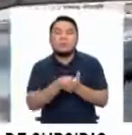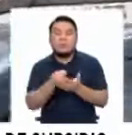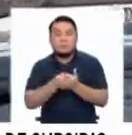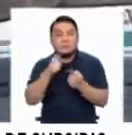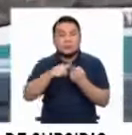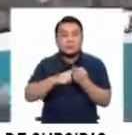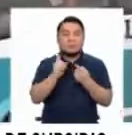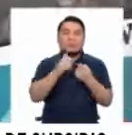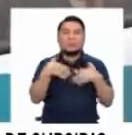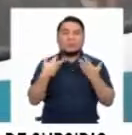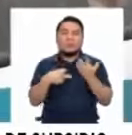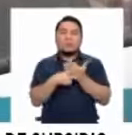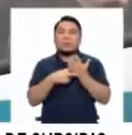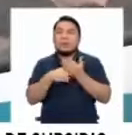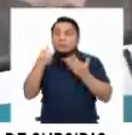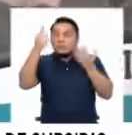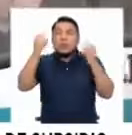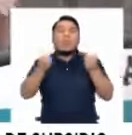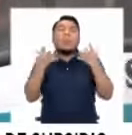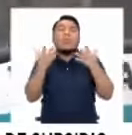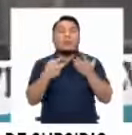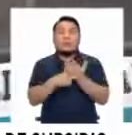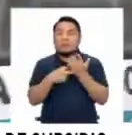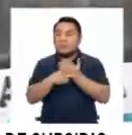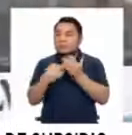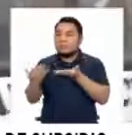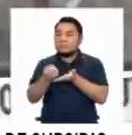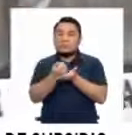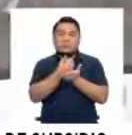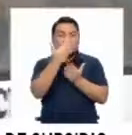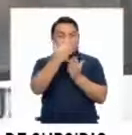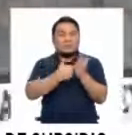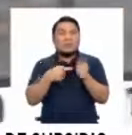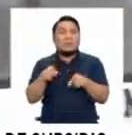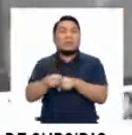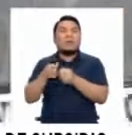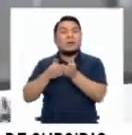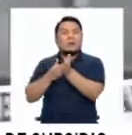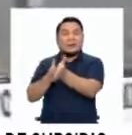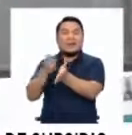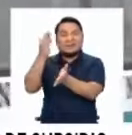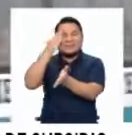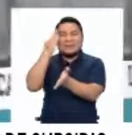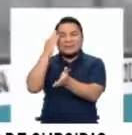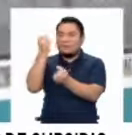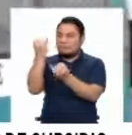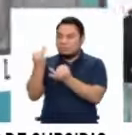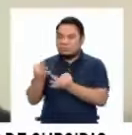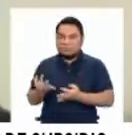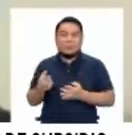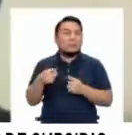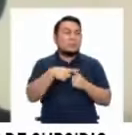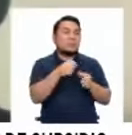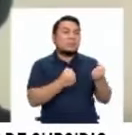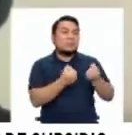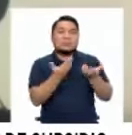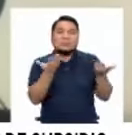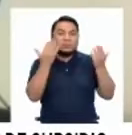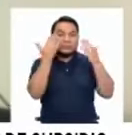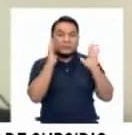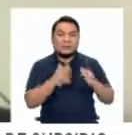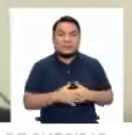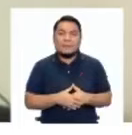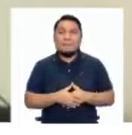no se puede aplicar porque no existe un sistema de recaudo único como los casos del metro o el metropolitano. O les